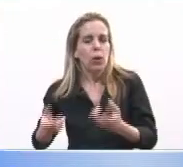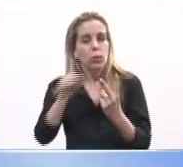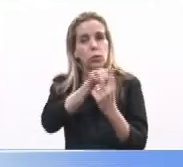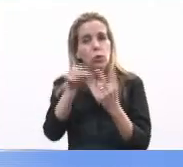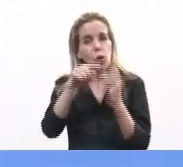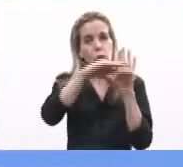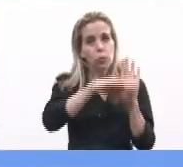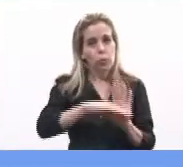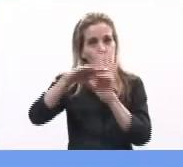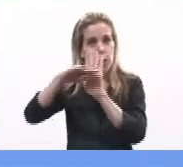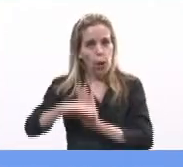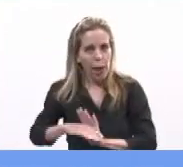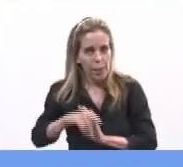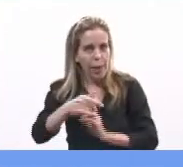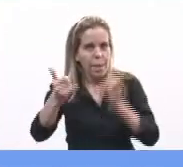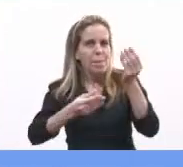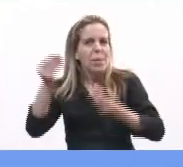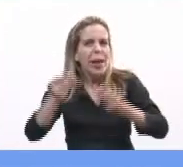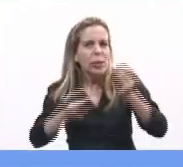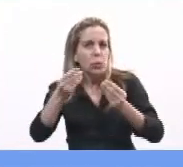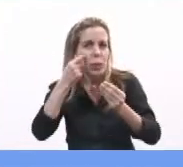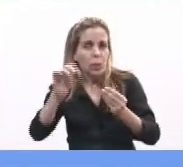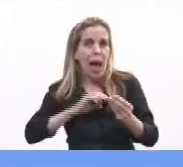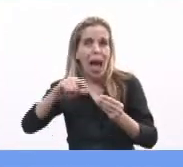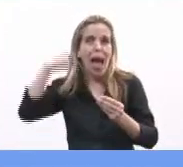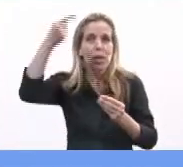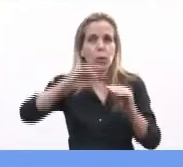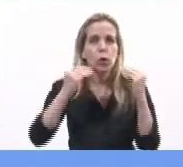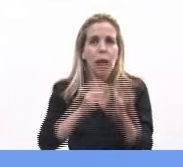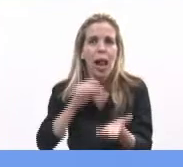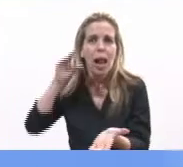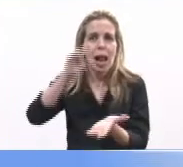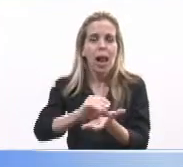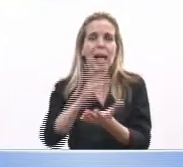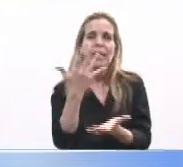programas si gano por supuesto para el año que viene de 5 millones de pesos